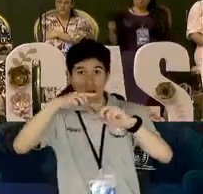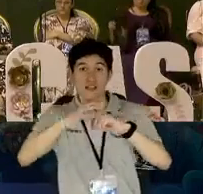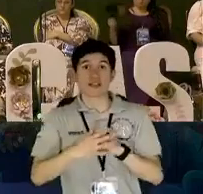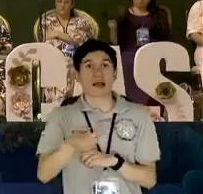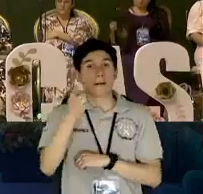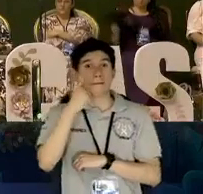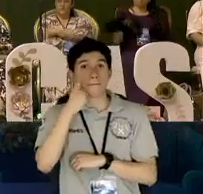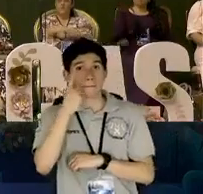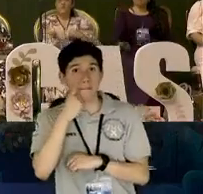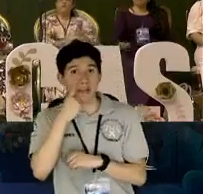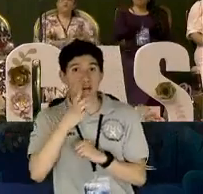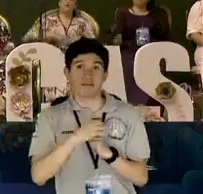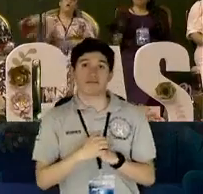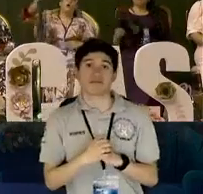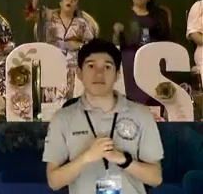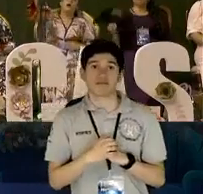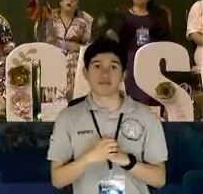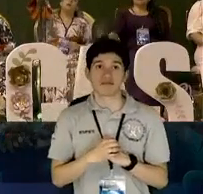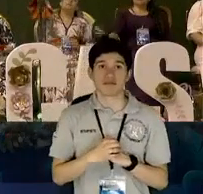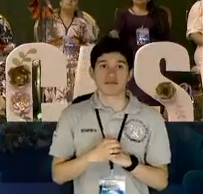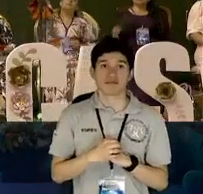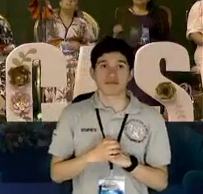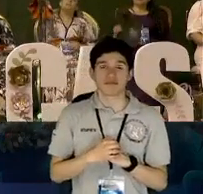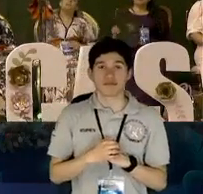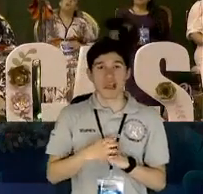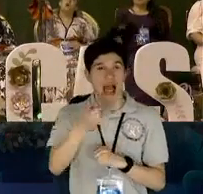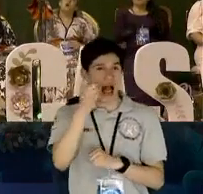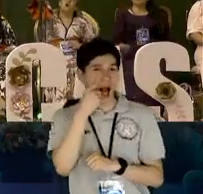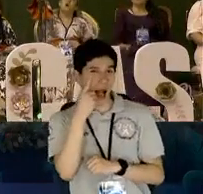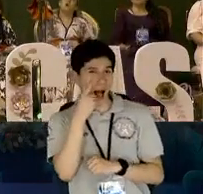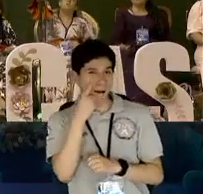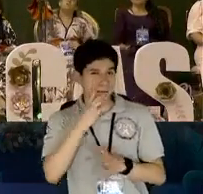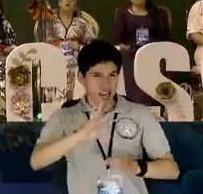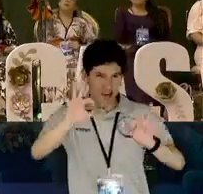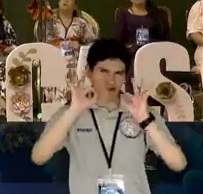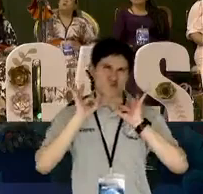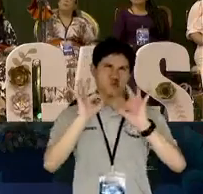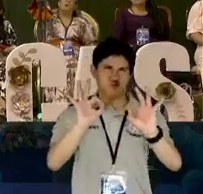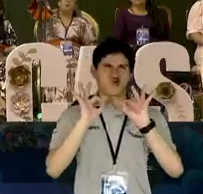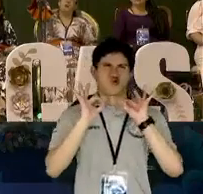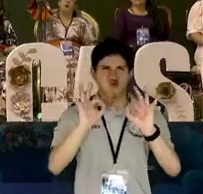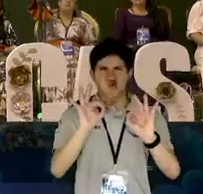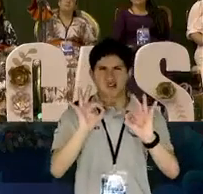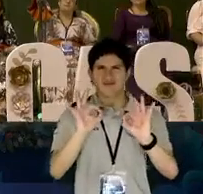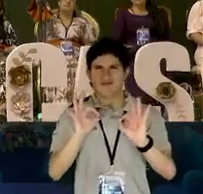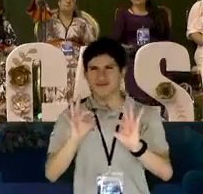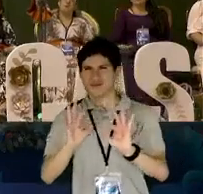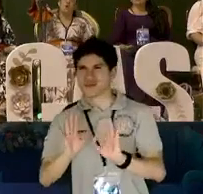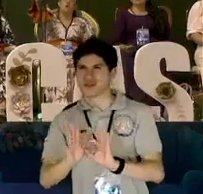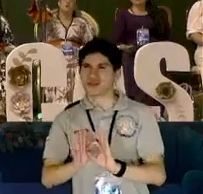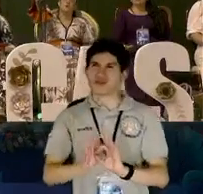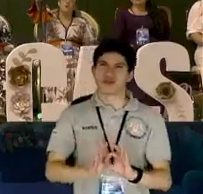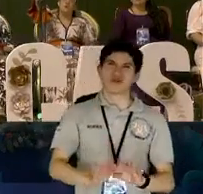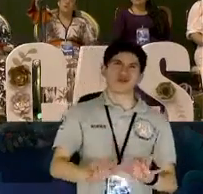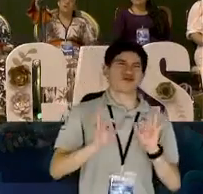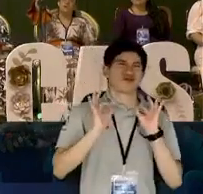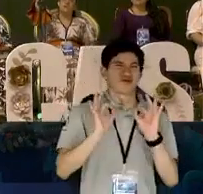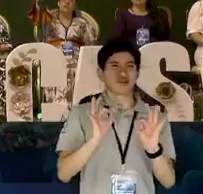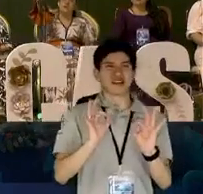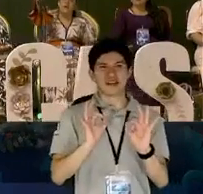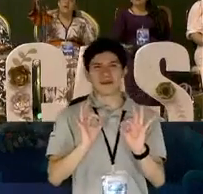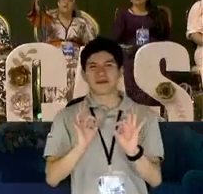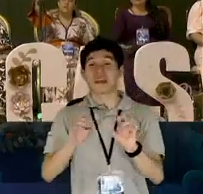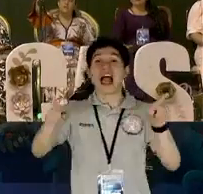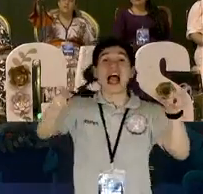sabe de memoria, ¿cierto? ¿Qué dice la palabra? Mirad cuán bueno, cuán delicioso es habitar